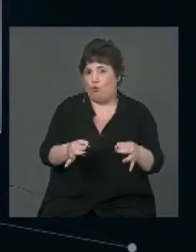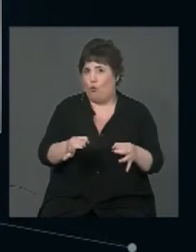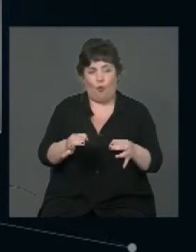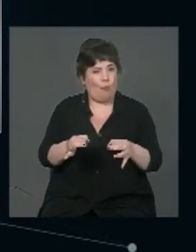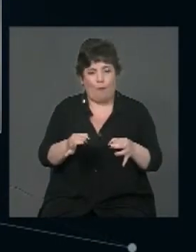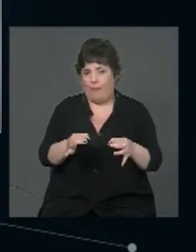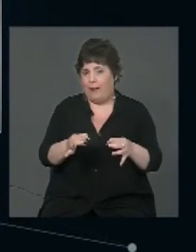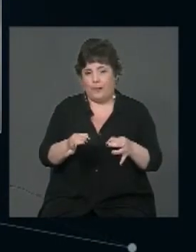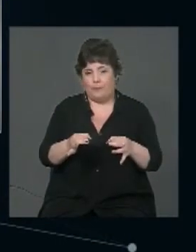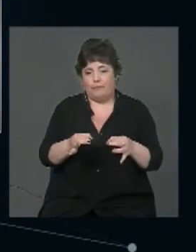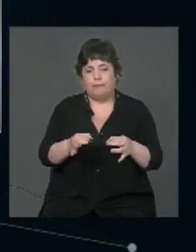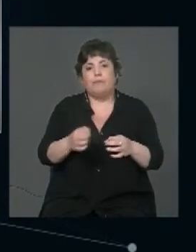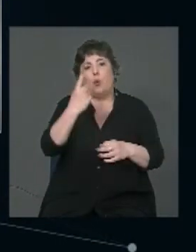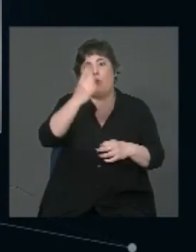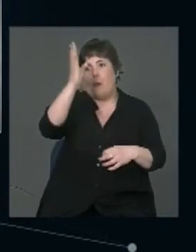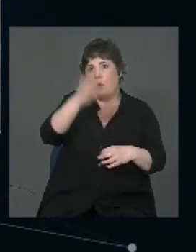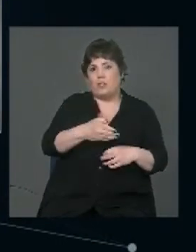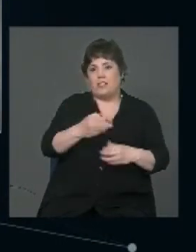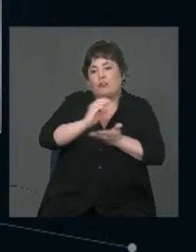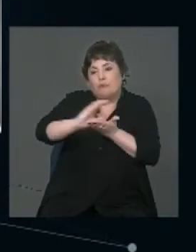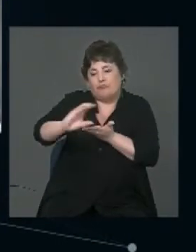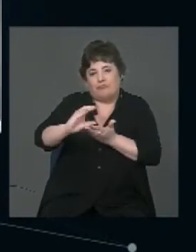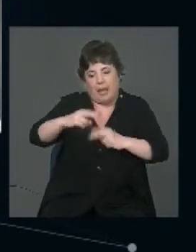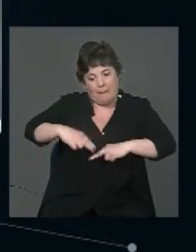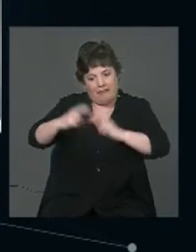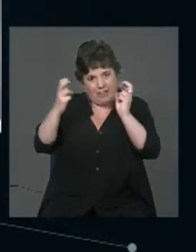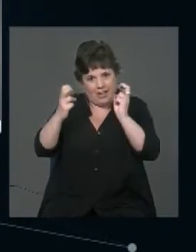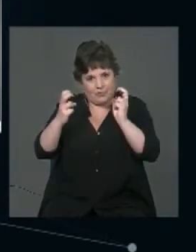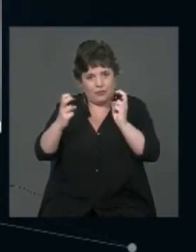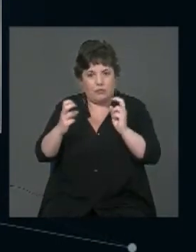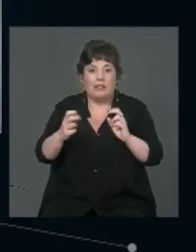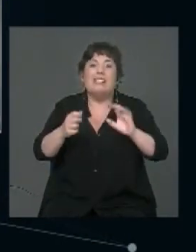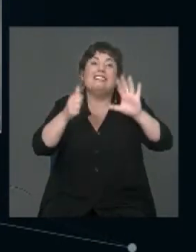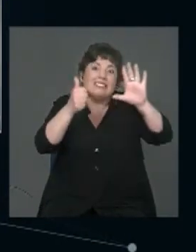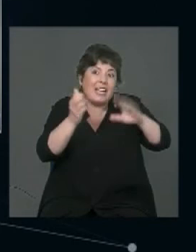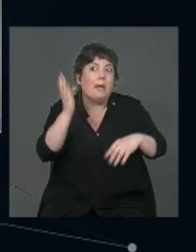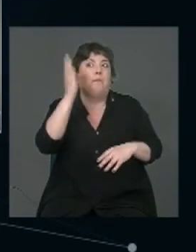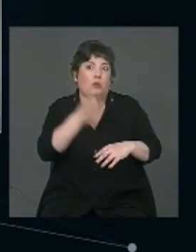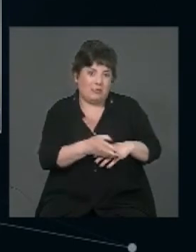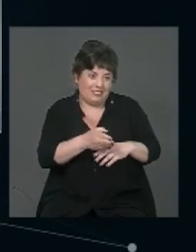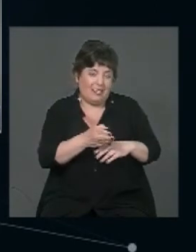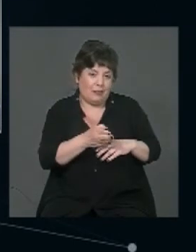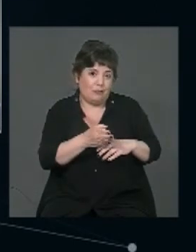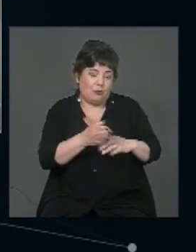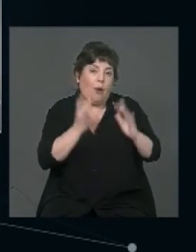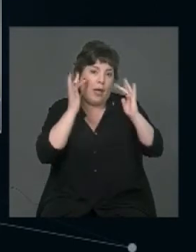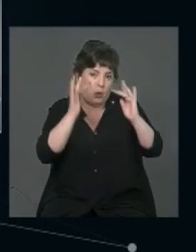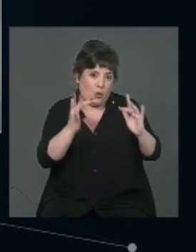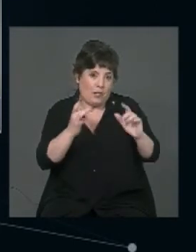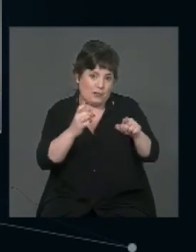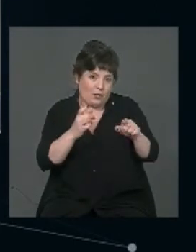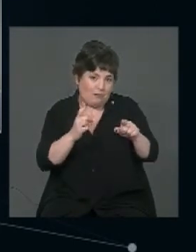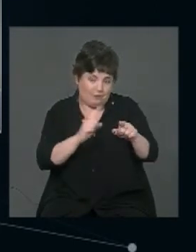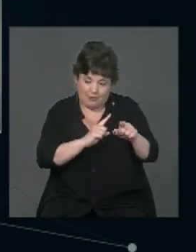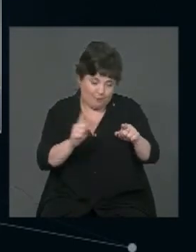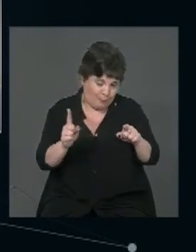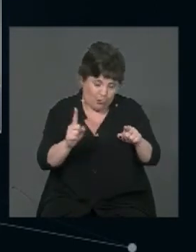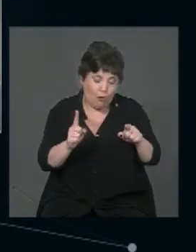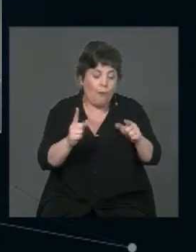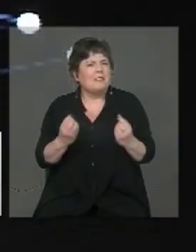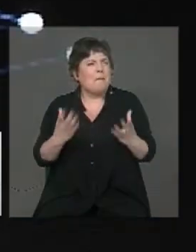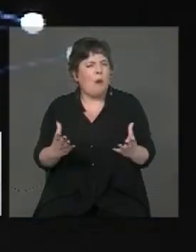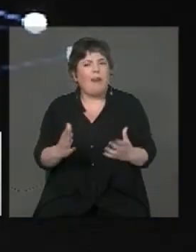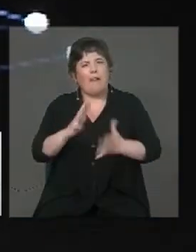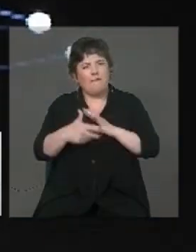reflejaba más en algunos gestos, en algunos tics que suelen aparecer cuando uno está más